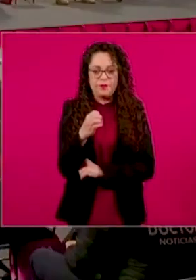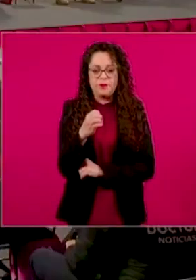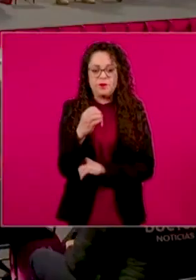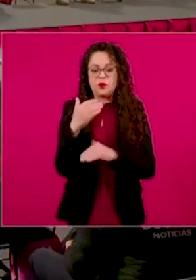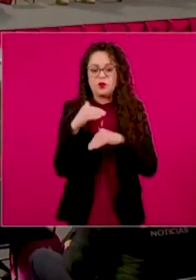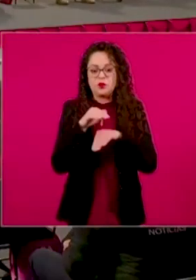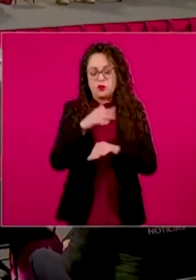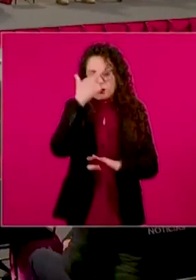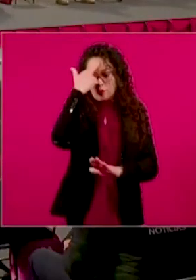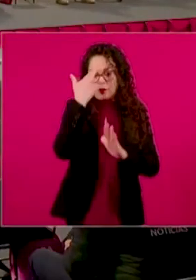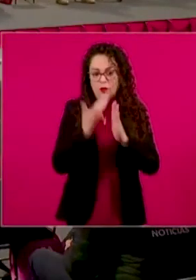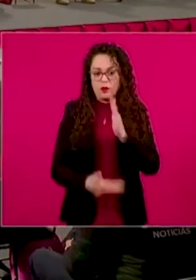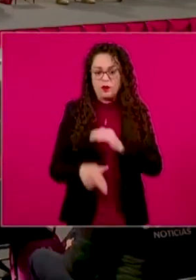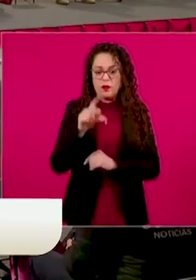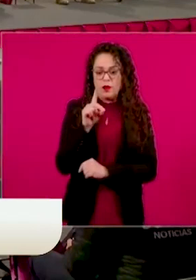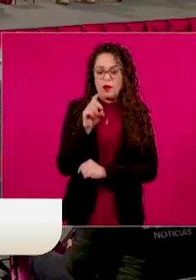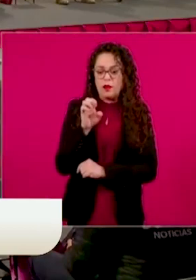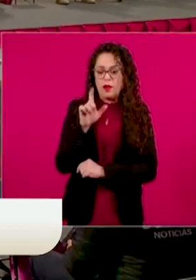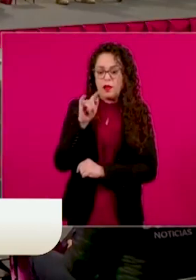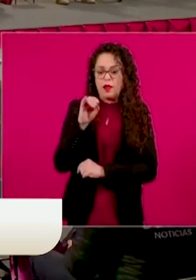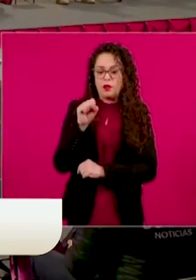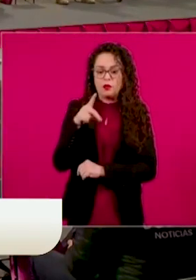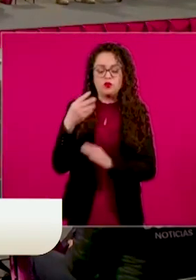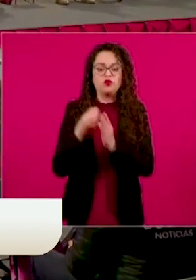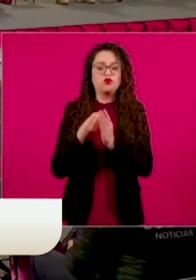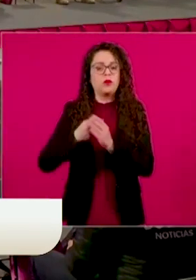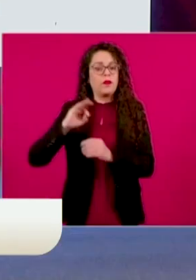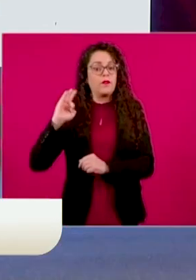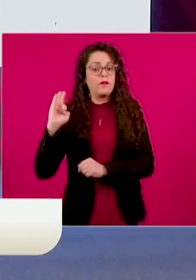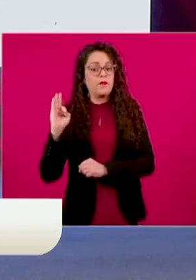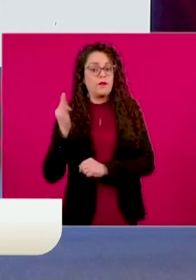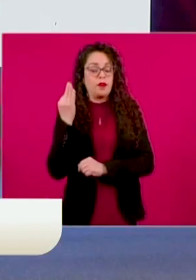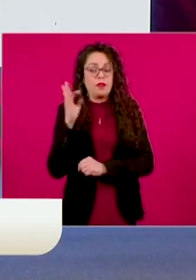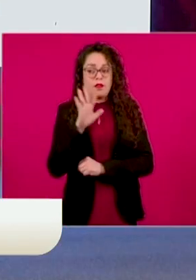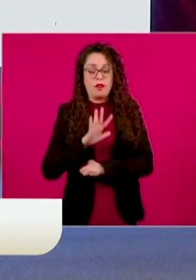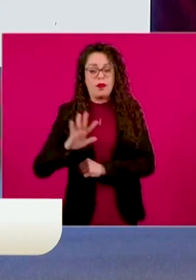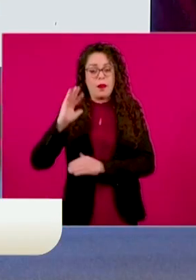incidencia delictiva del Fuero Federal, tuvo una reducción de